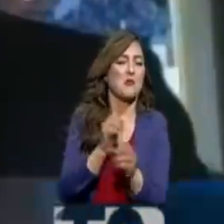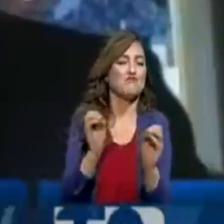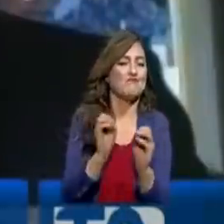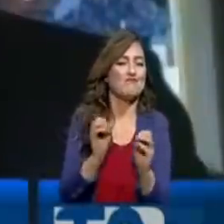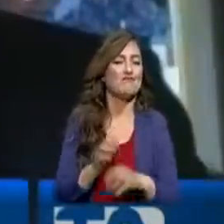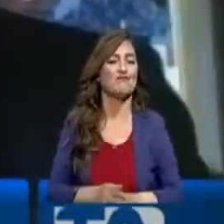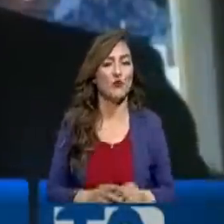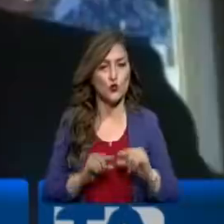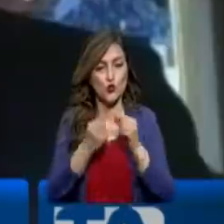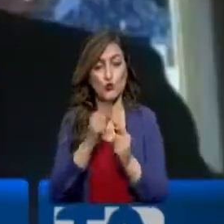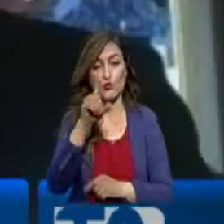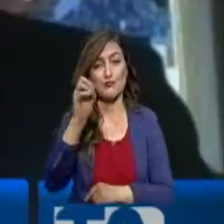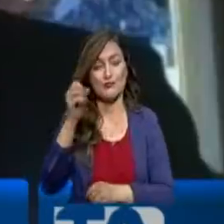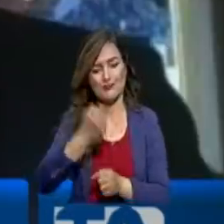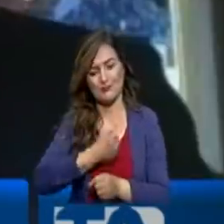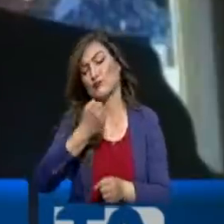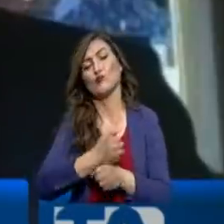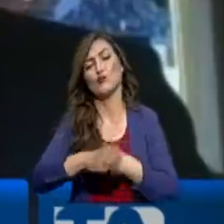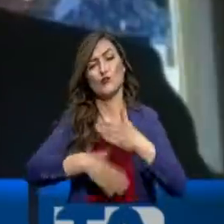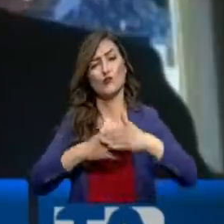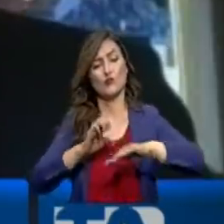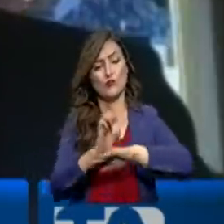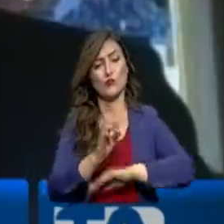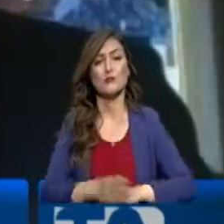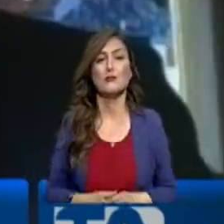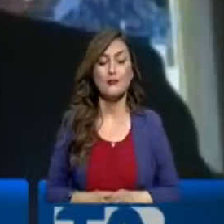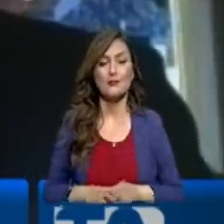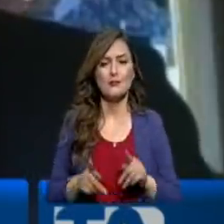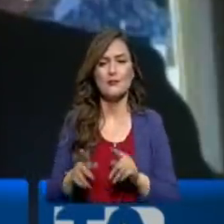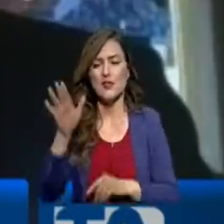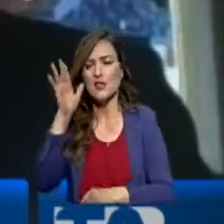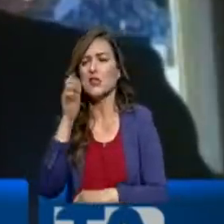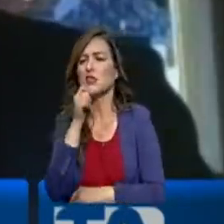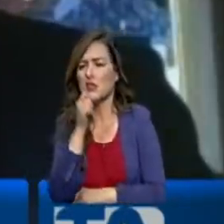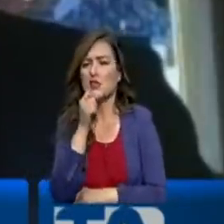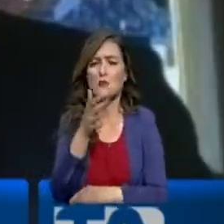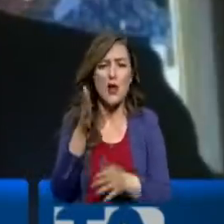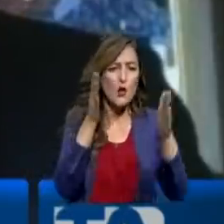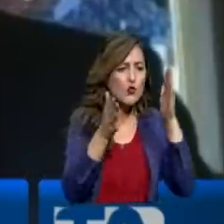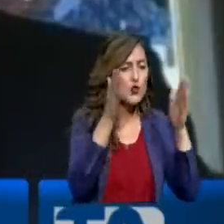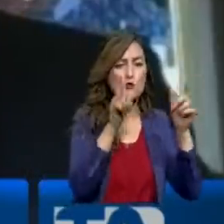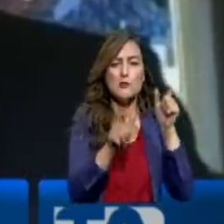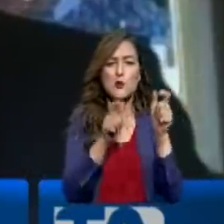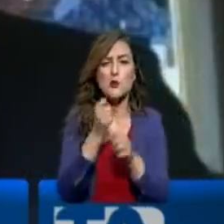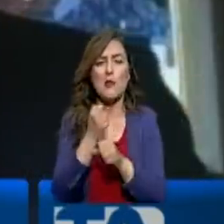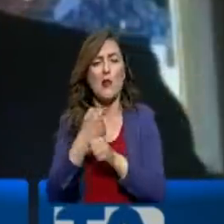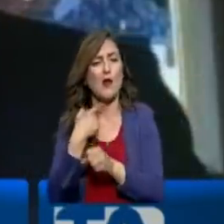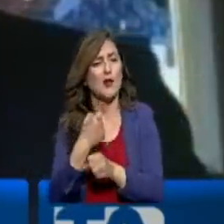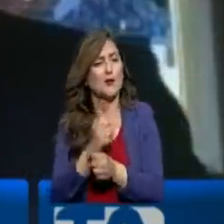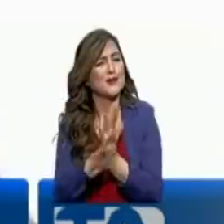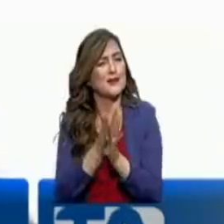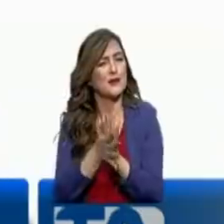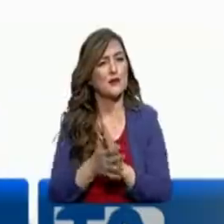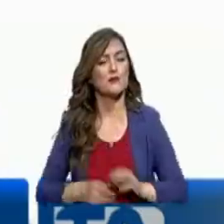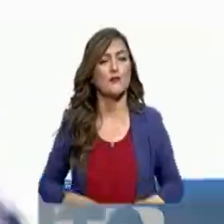100 colectivos en todo el país y eso creo que nos permitió escuchar a quienes son la gran mayoría del Ecuador y quienes no tienen